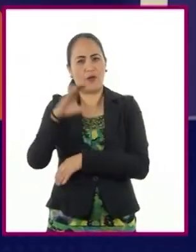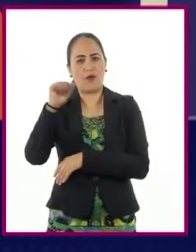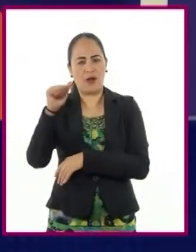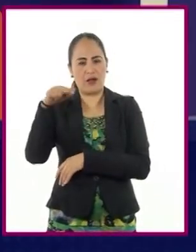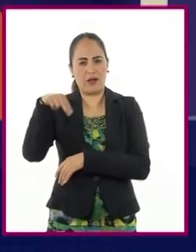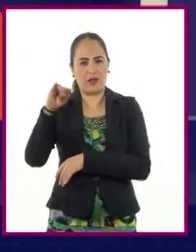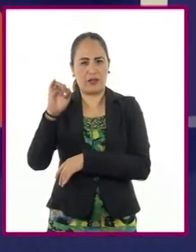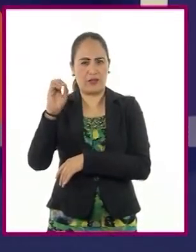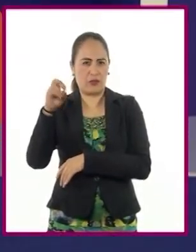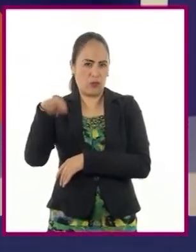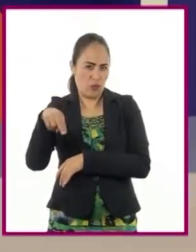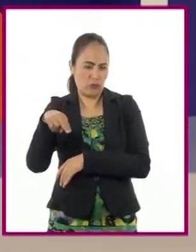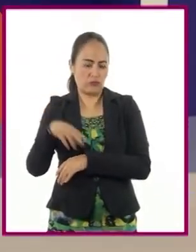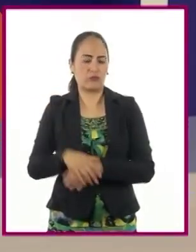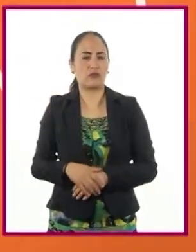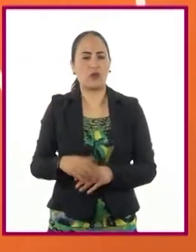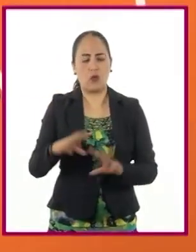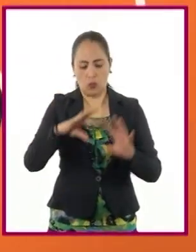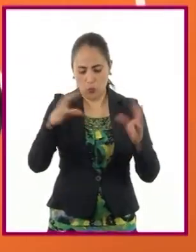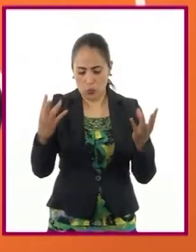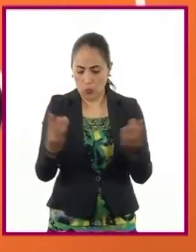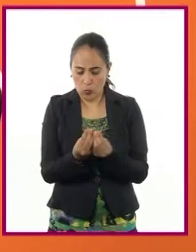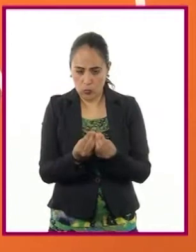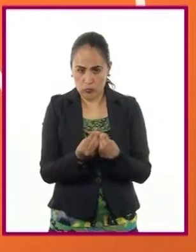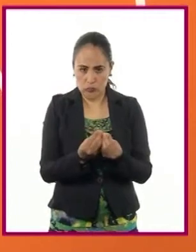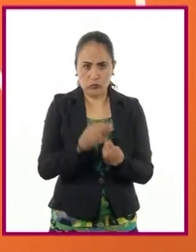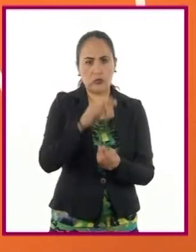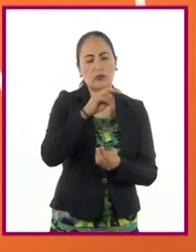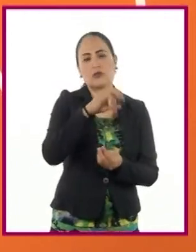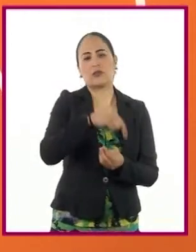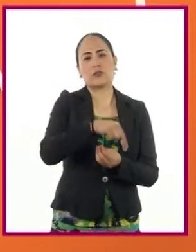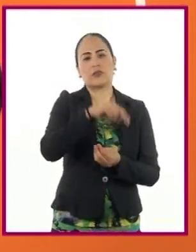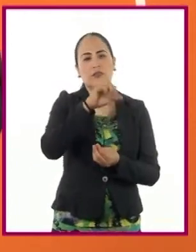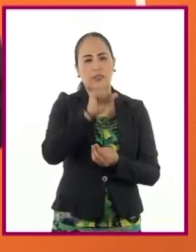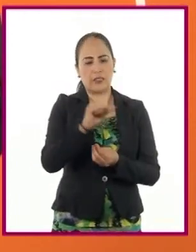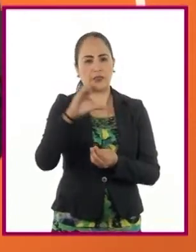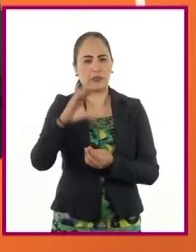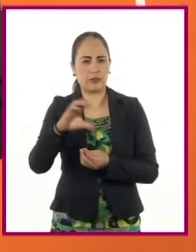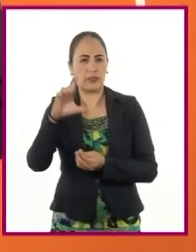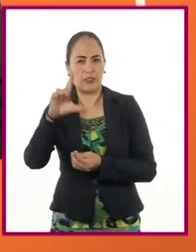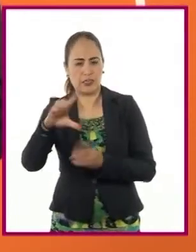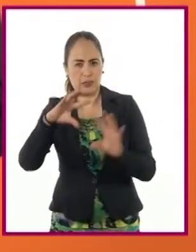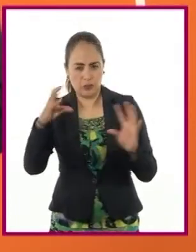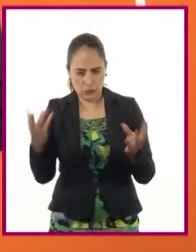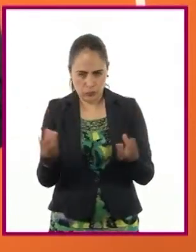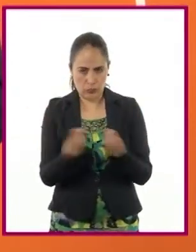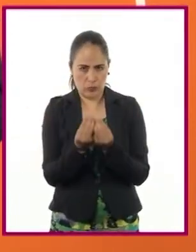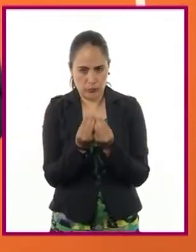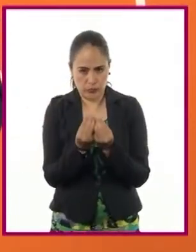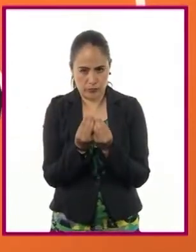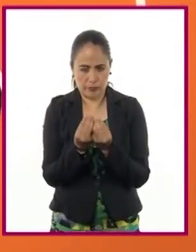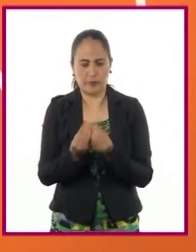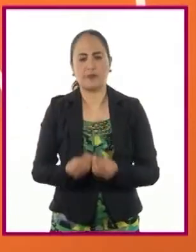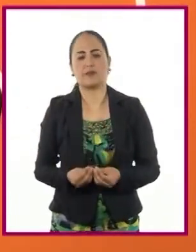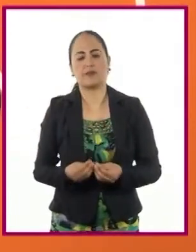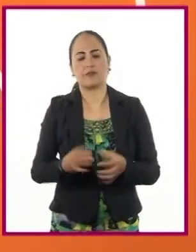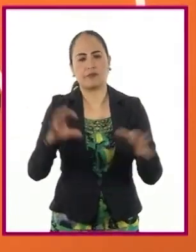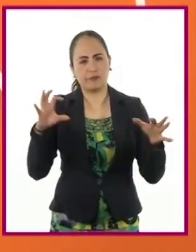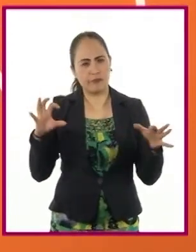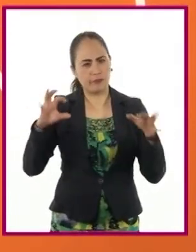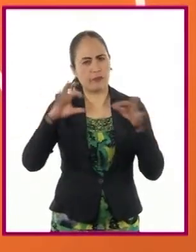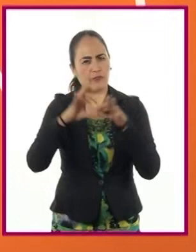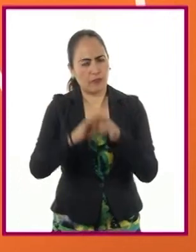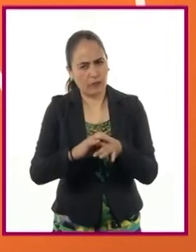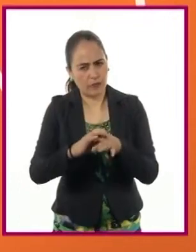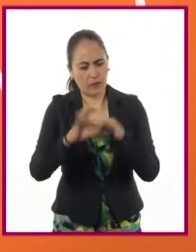anión. Al reaccionar el sodio y el cloro, para producir el cloruro de sodio, se une por medio de